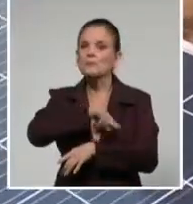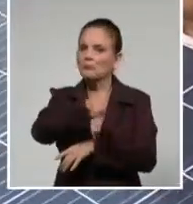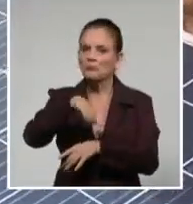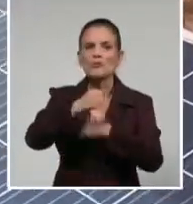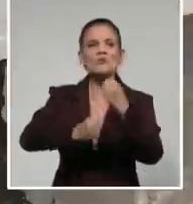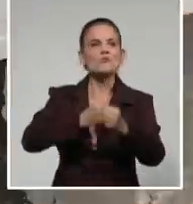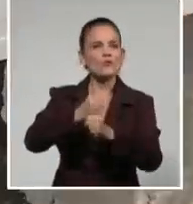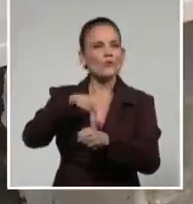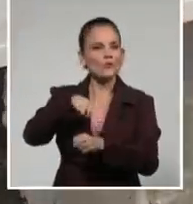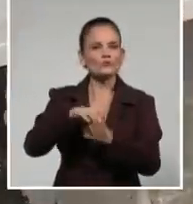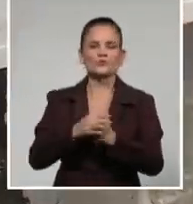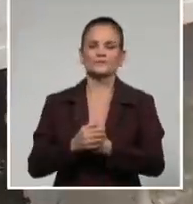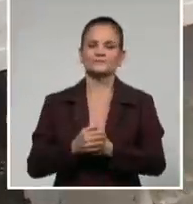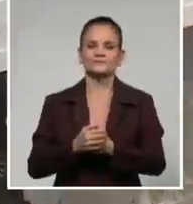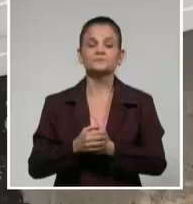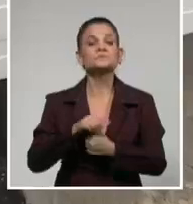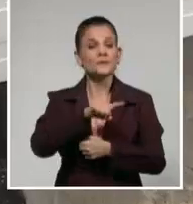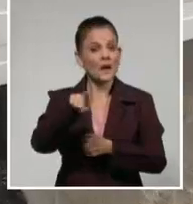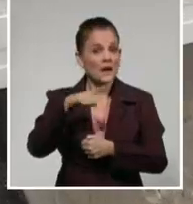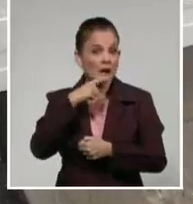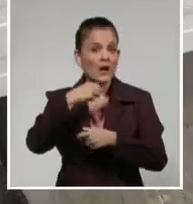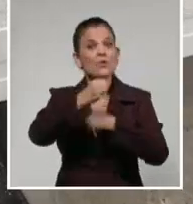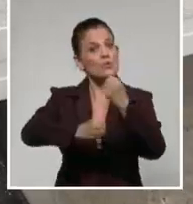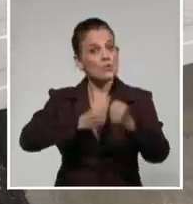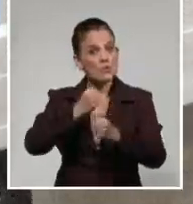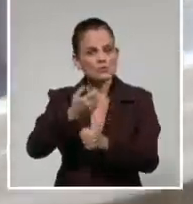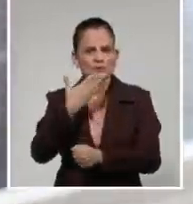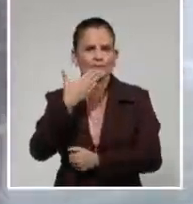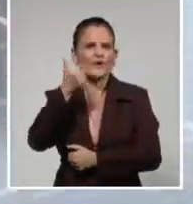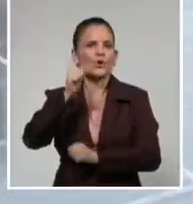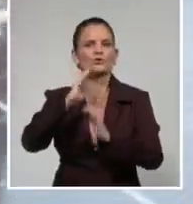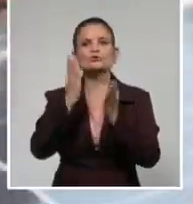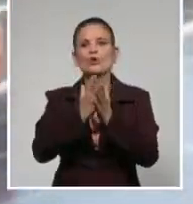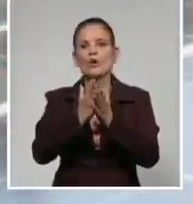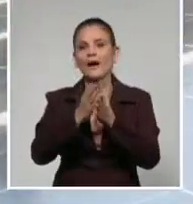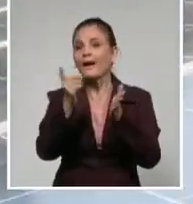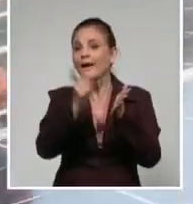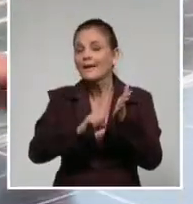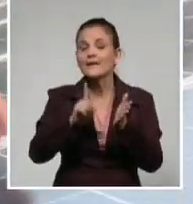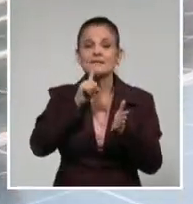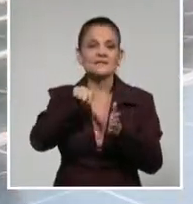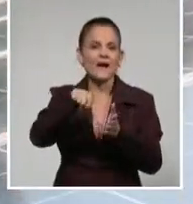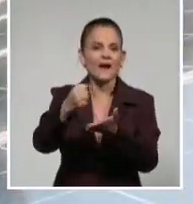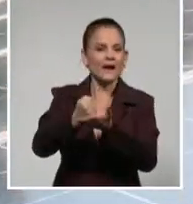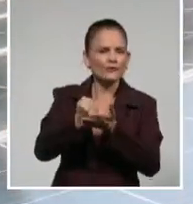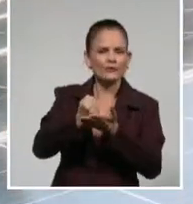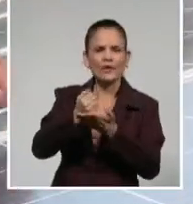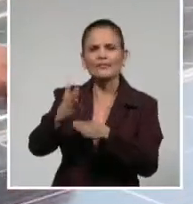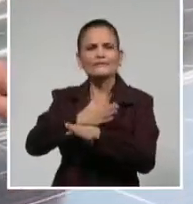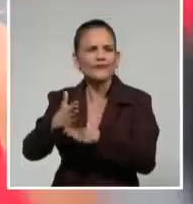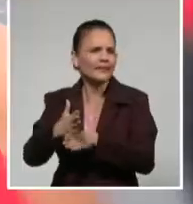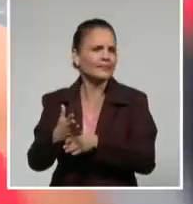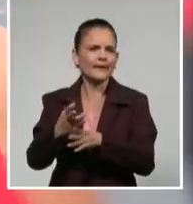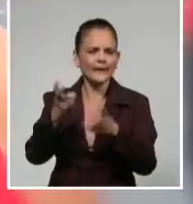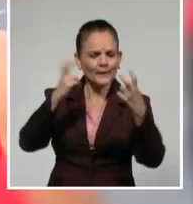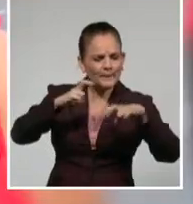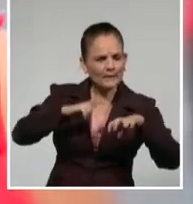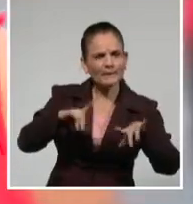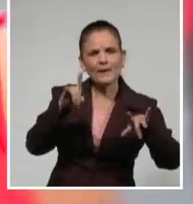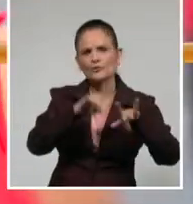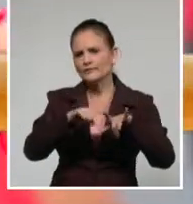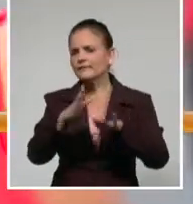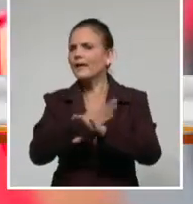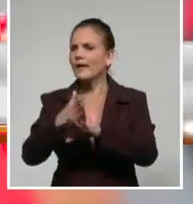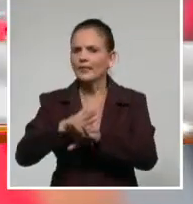desarrolla fuentes renovables y el uso eficiente de la energía con la ayuda de universidades y centros especializados. En este